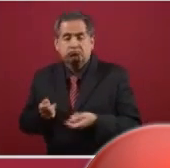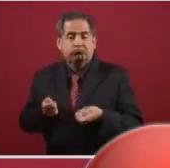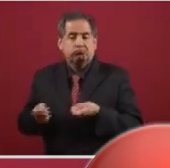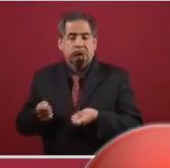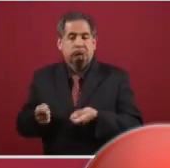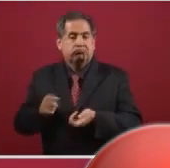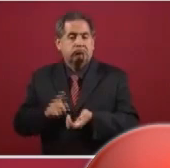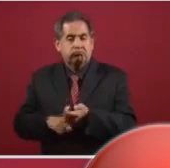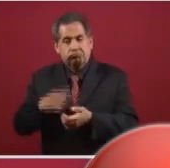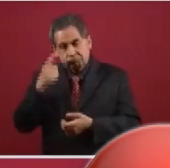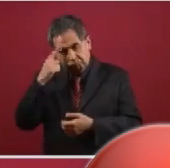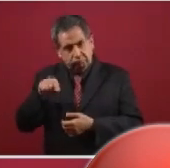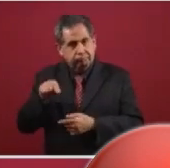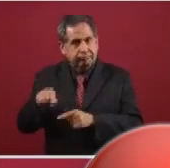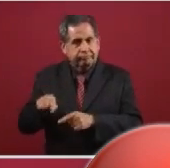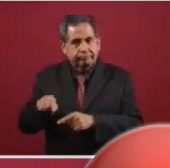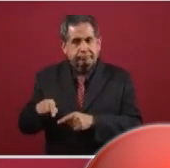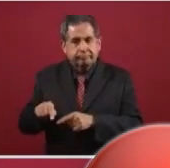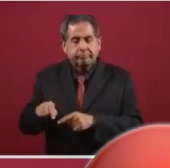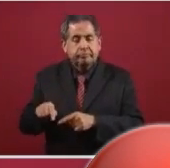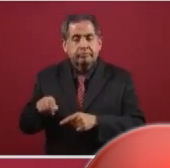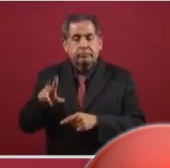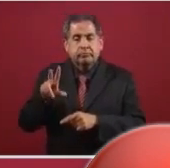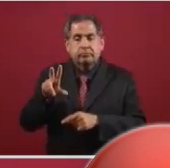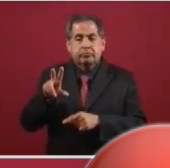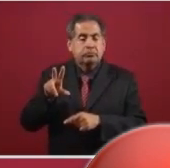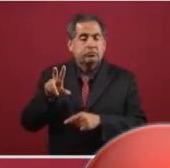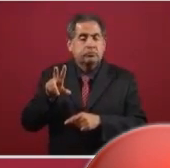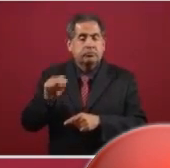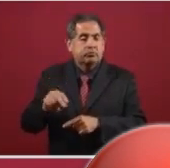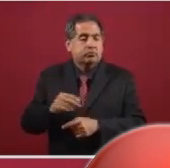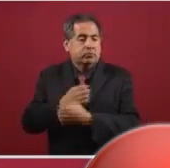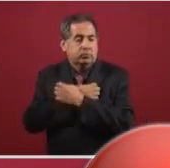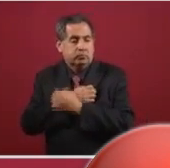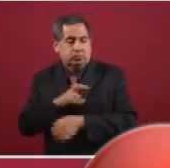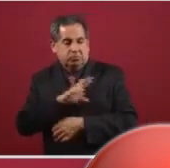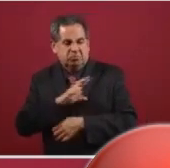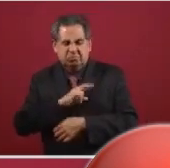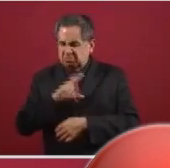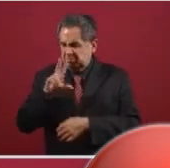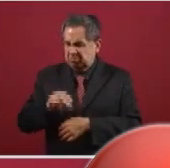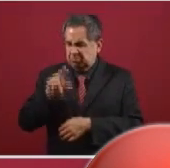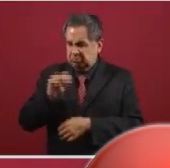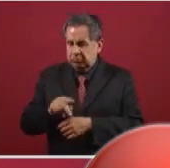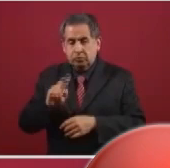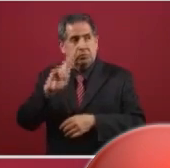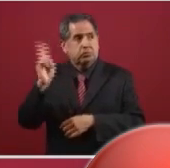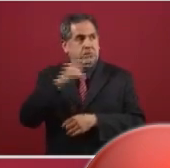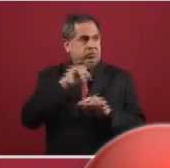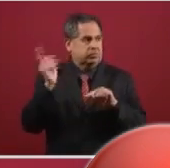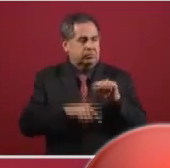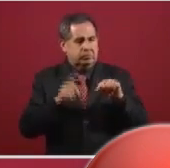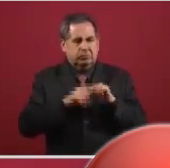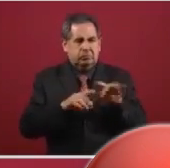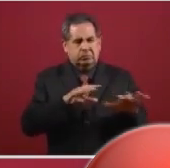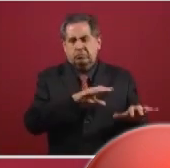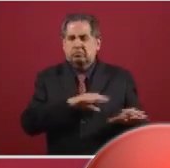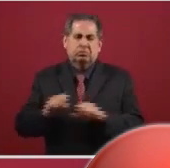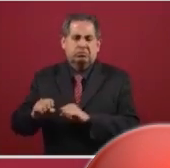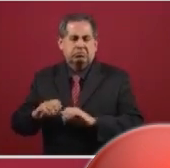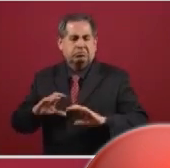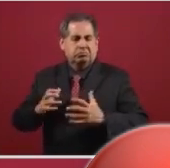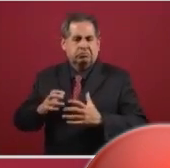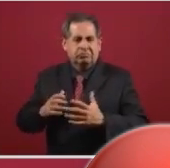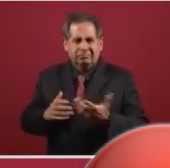para no permitir la educación privada en el nivel superior y que íbamos